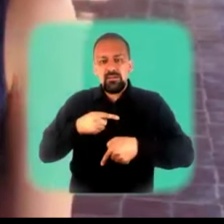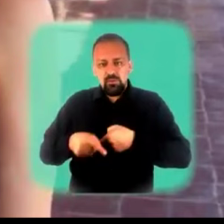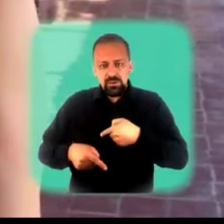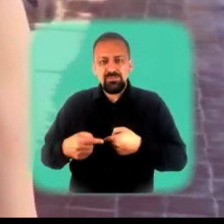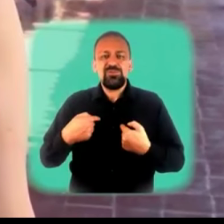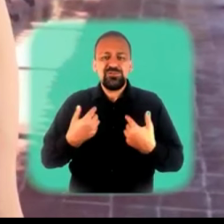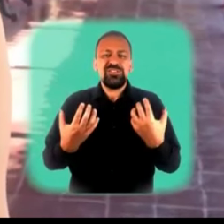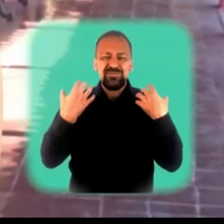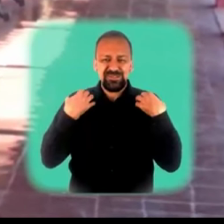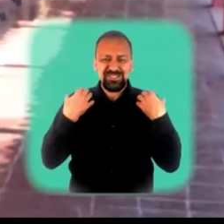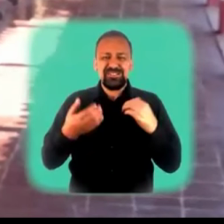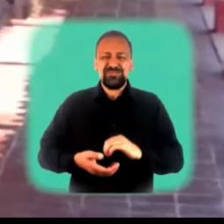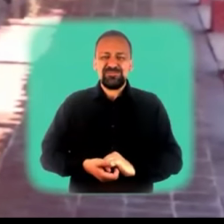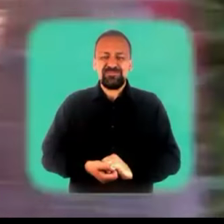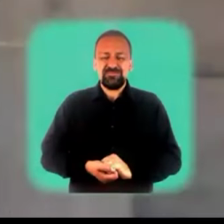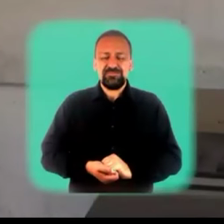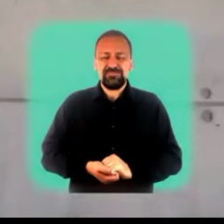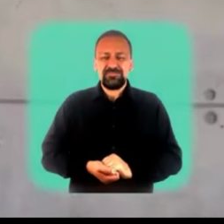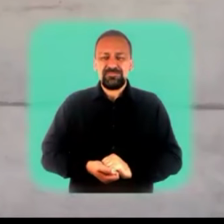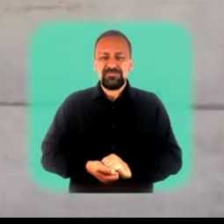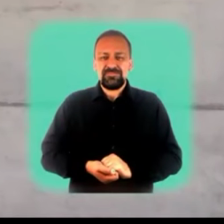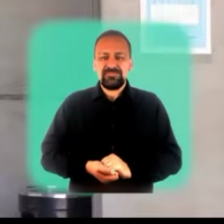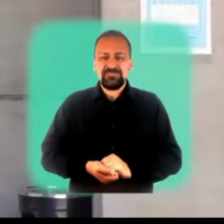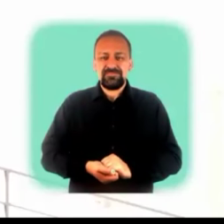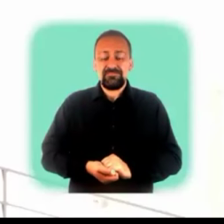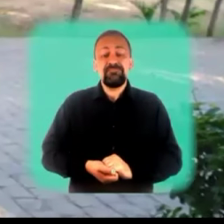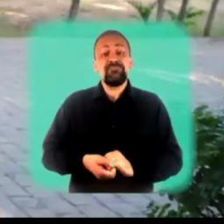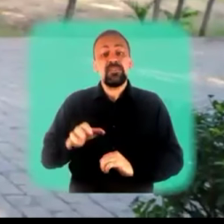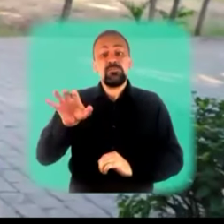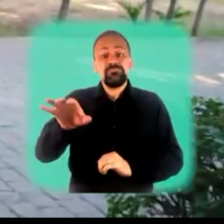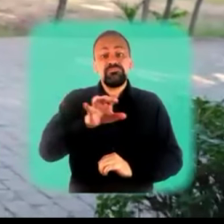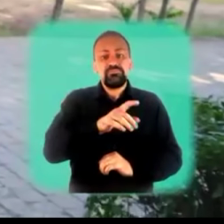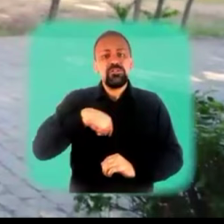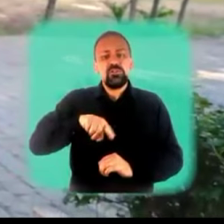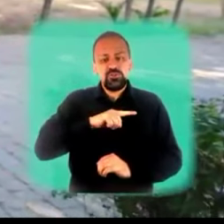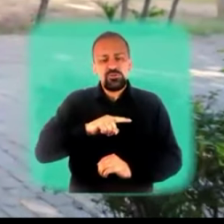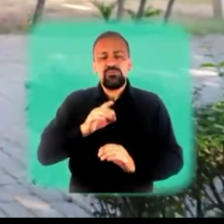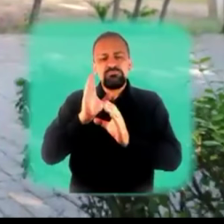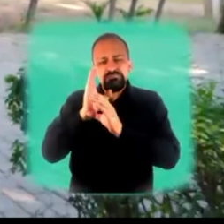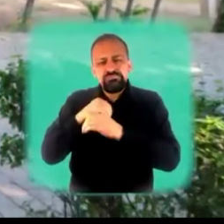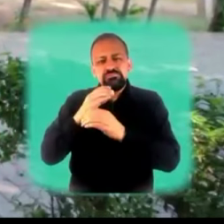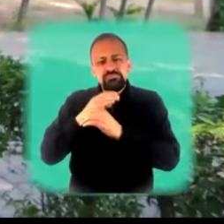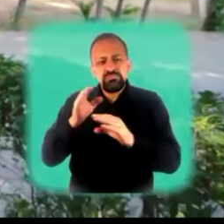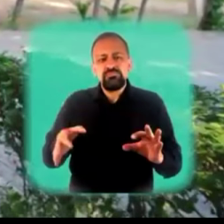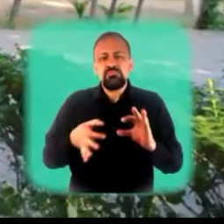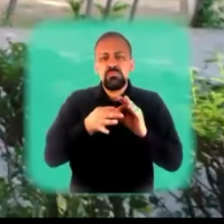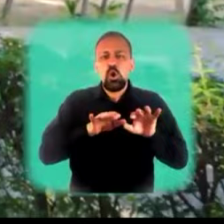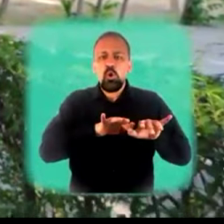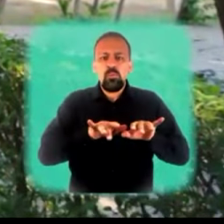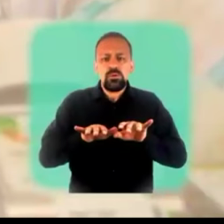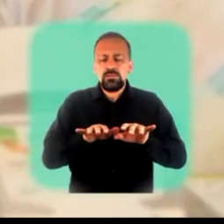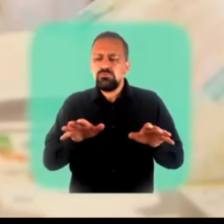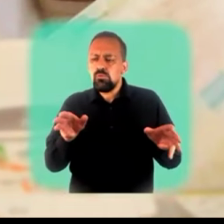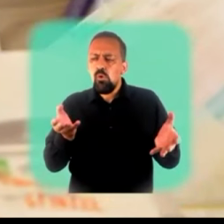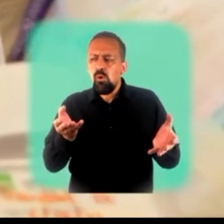la cual tengo el privilegio de dirigir. En estos campos unimos las ciencias biológicas con la computación